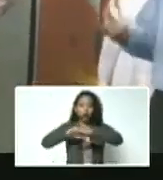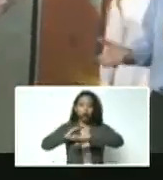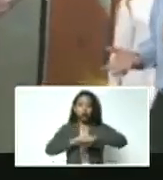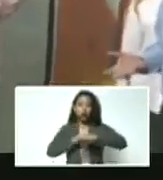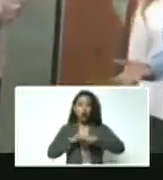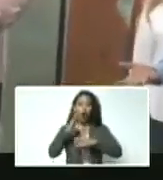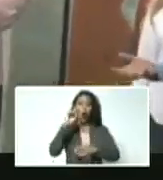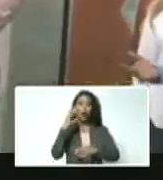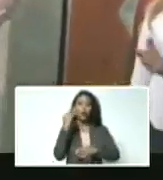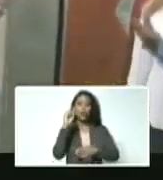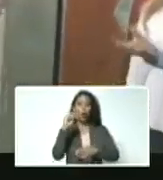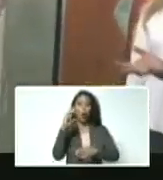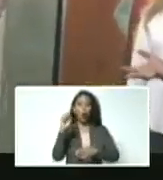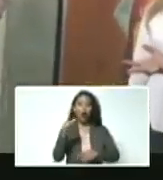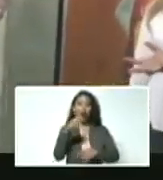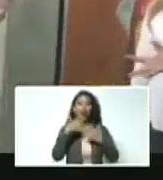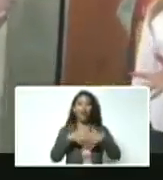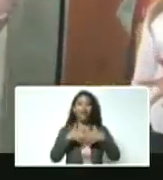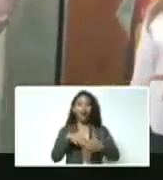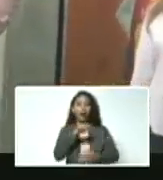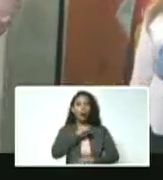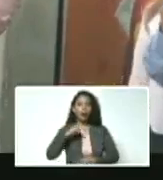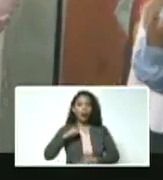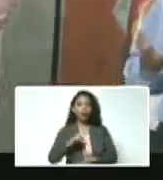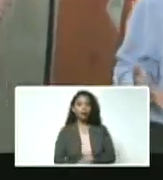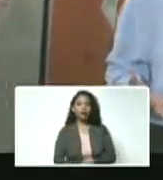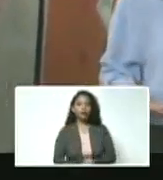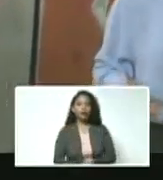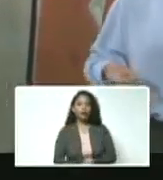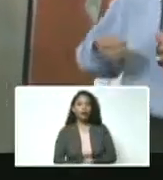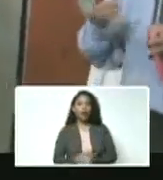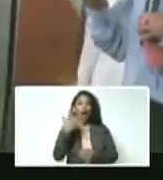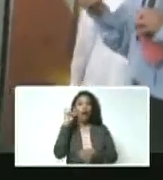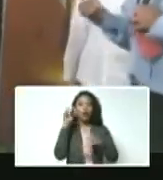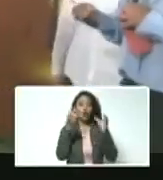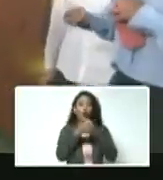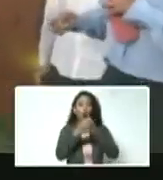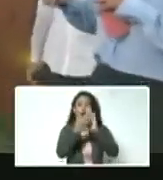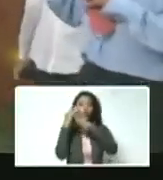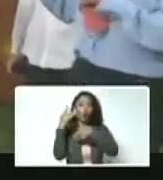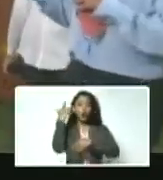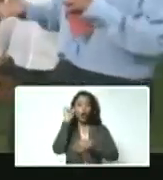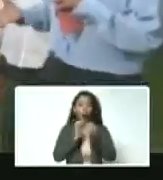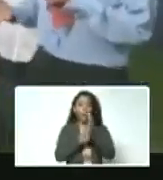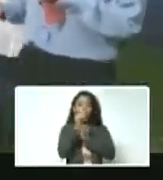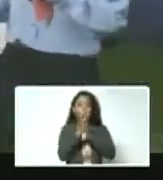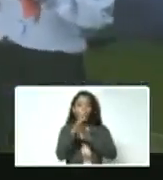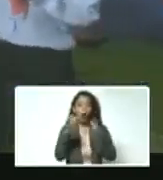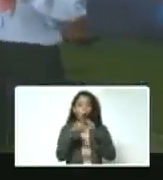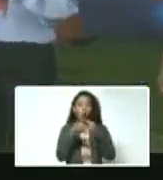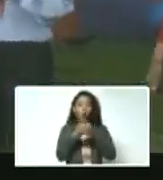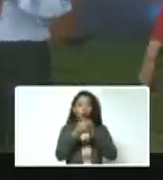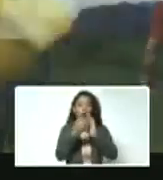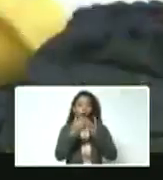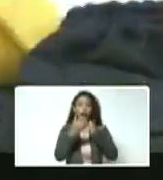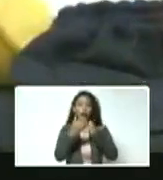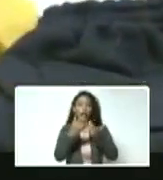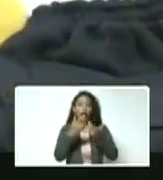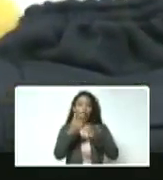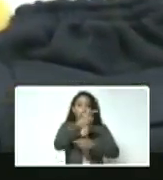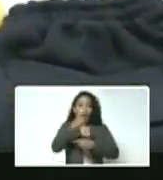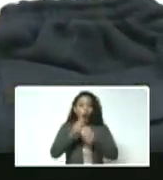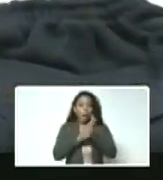la industria privada también, empresas privadas, están las comunas y están los emprendedores. Allí conjugan el motor